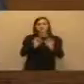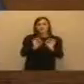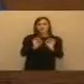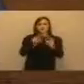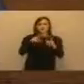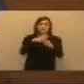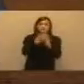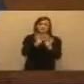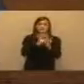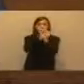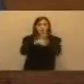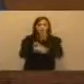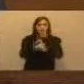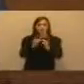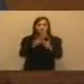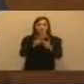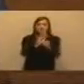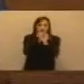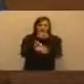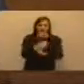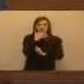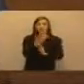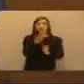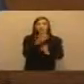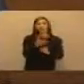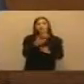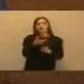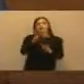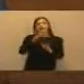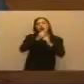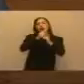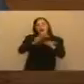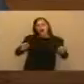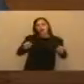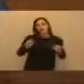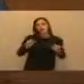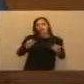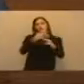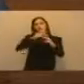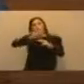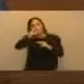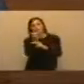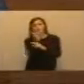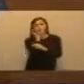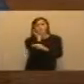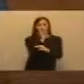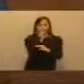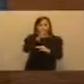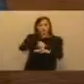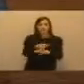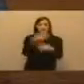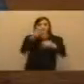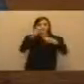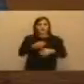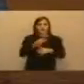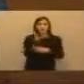ha cambiado, ha cambiado sustancialmente y, aunque tenga efectos en otras políticas, lo cierto es que también debería tener algún efecto